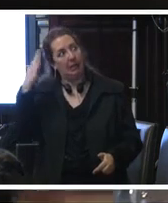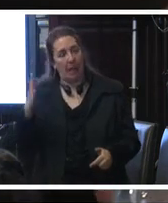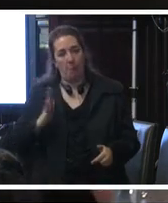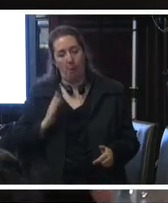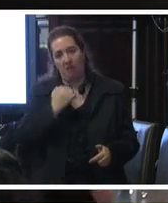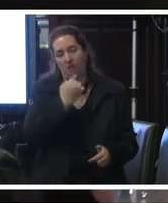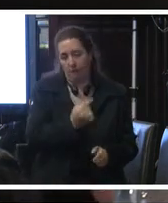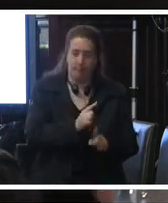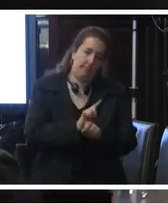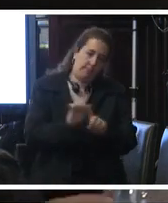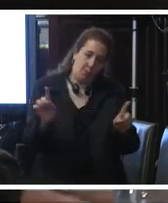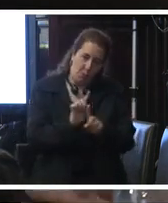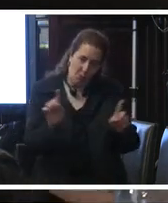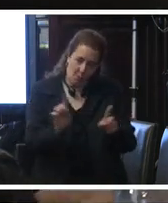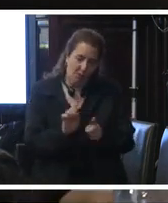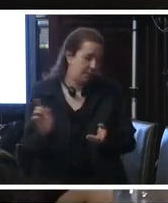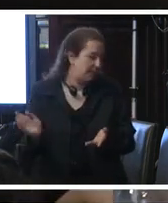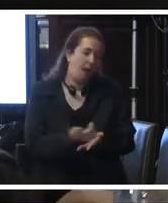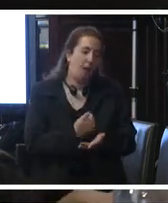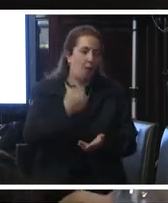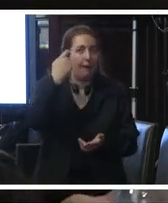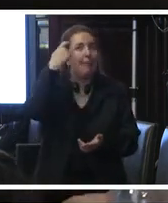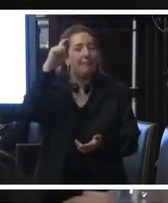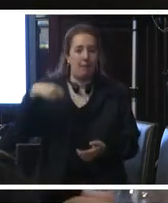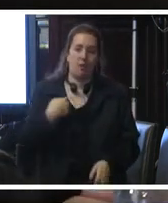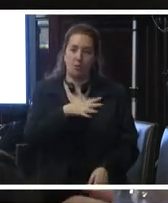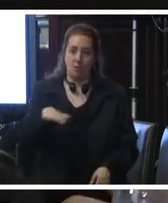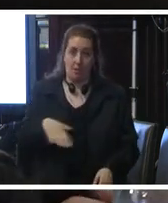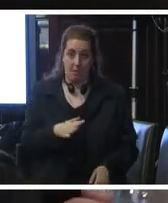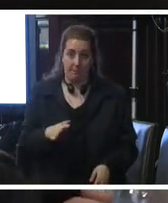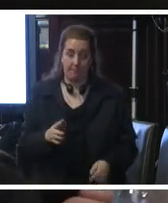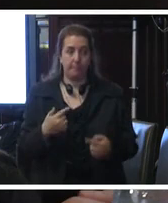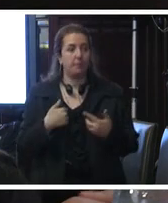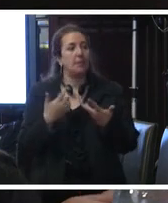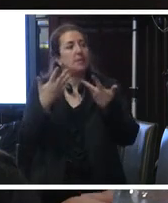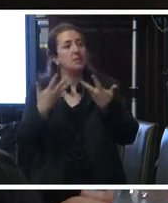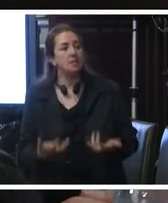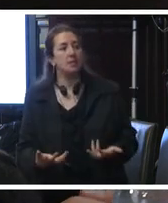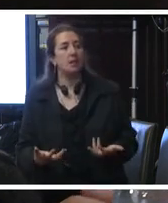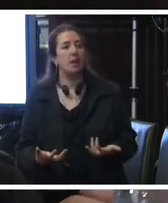de nuestras sociedades, de nuestros pensamientos. Y quisiera